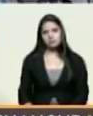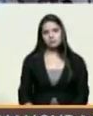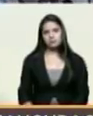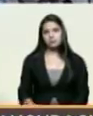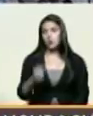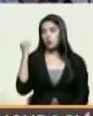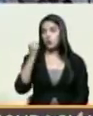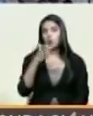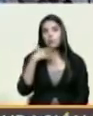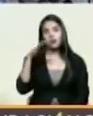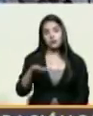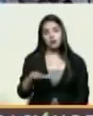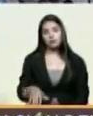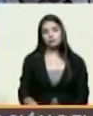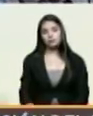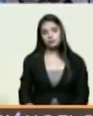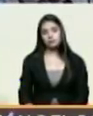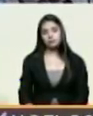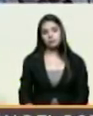asesinaron.